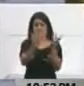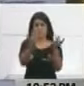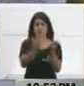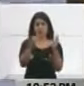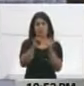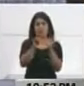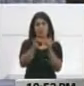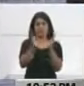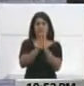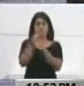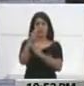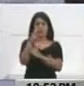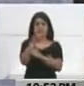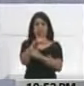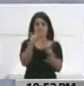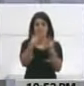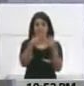estábamos nosotros.